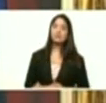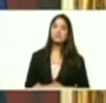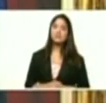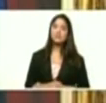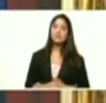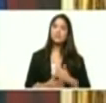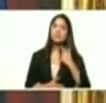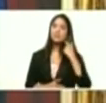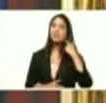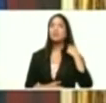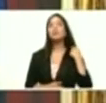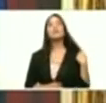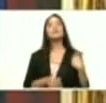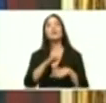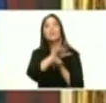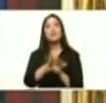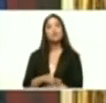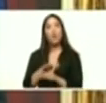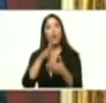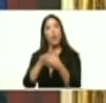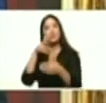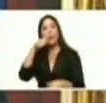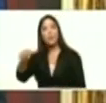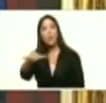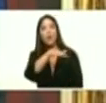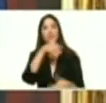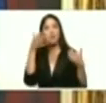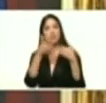de presión, el pueblo, de guerra, contra el pueblo,